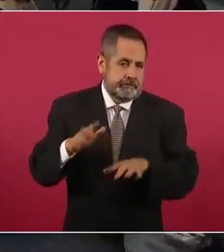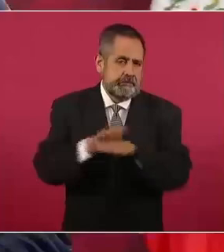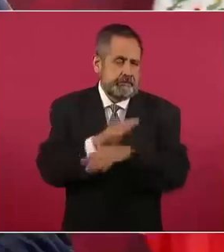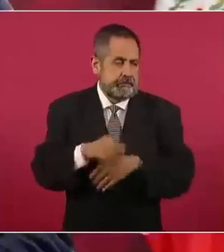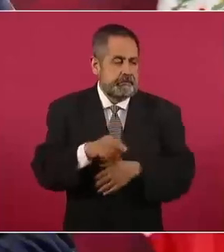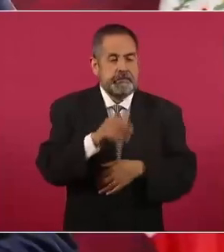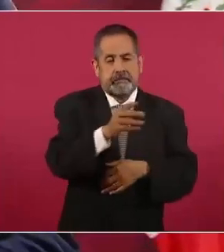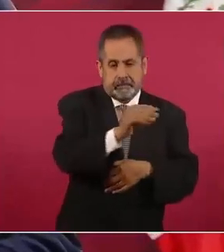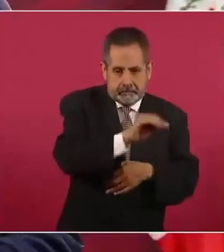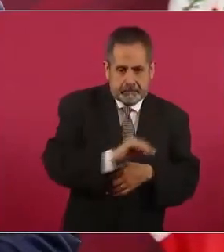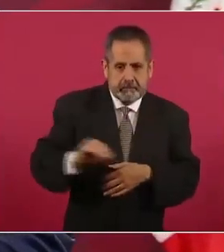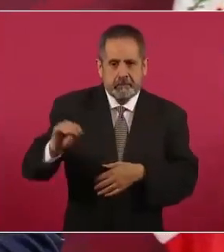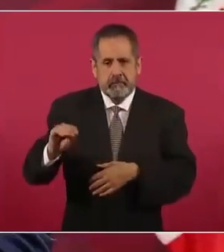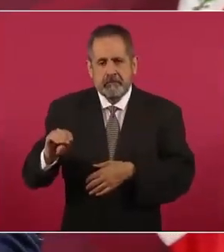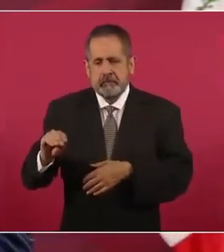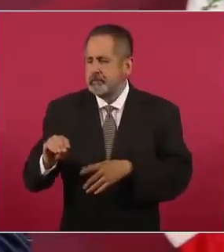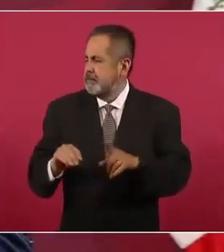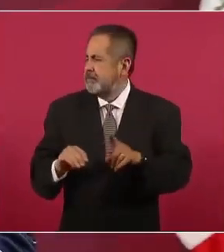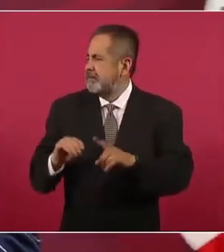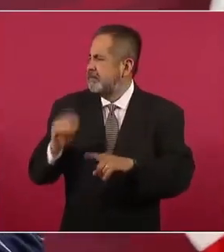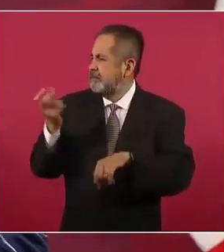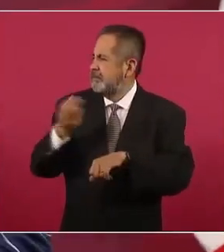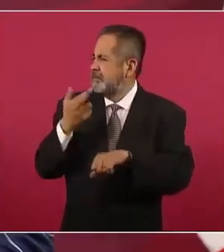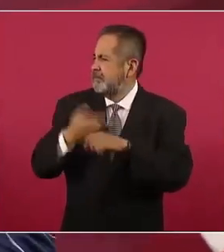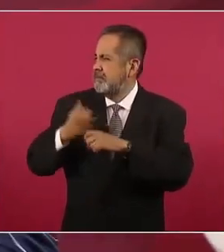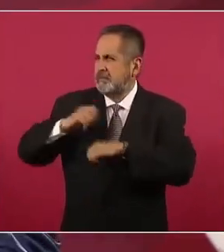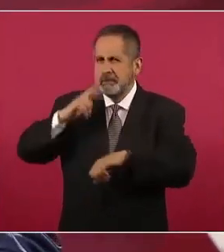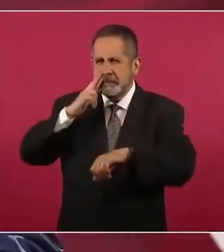ya la. No fue a la secretaría.